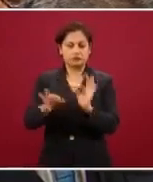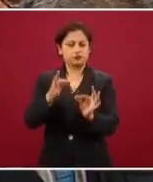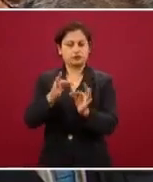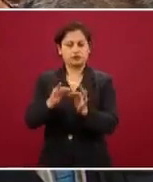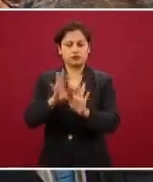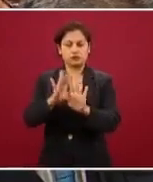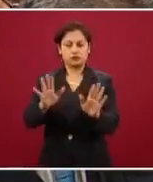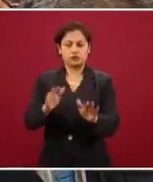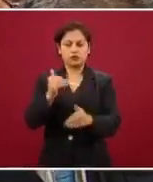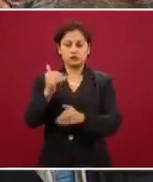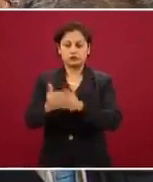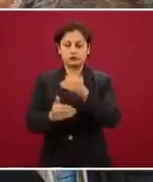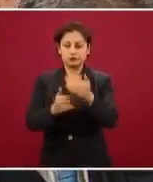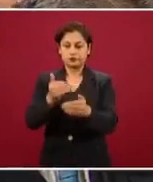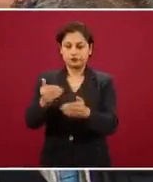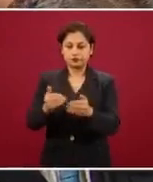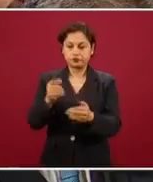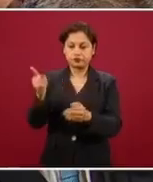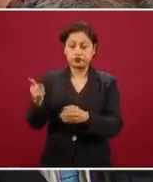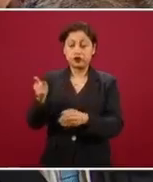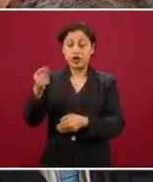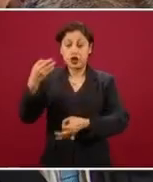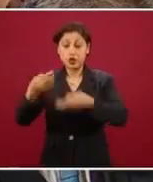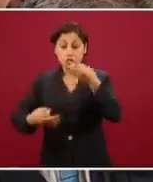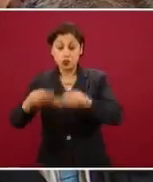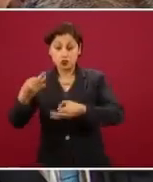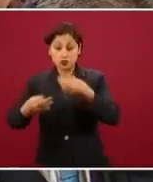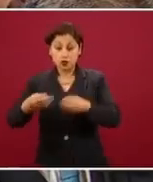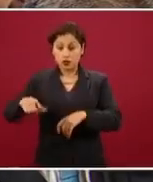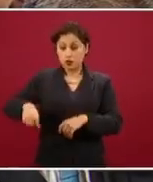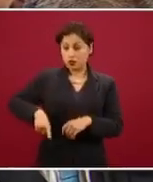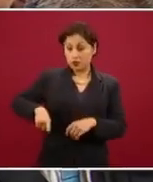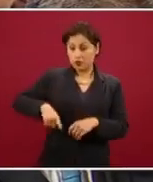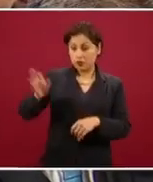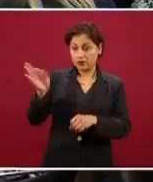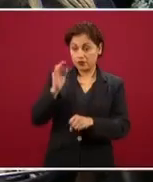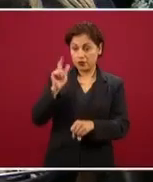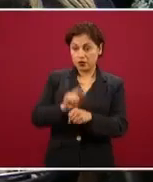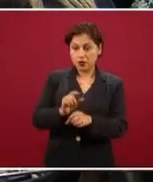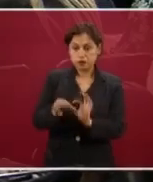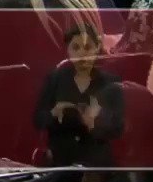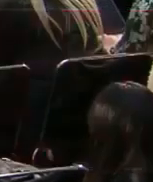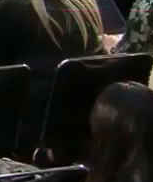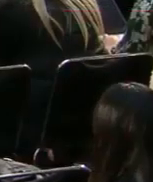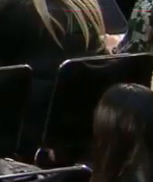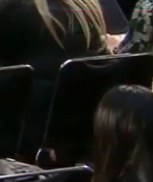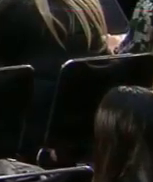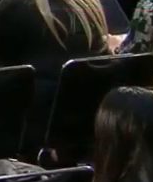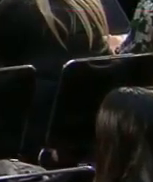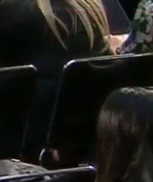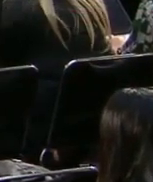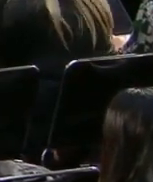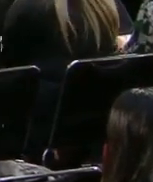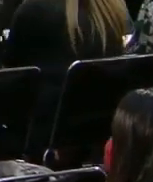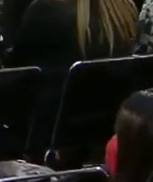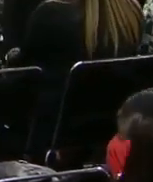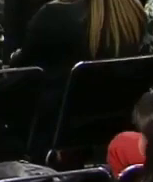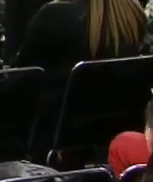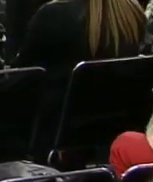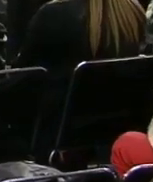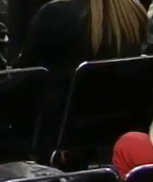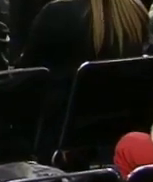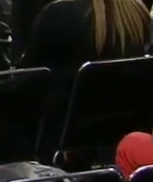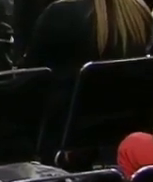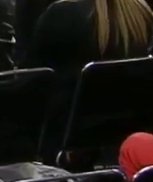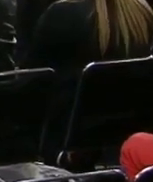del asunto a un juzgado, de todos modos el gobierno federal lo va a ganar, ¿no? Porque están todos los datos y ya se libra esa parte. Ahora sí que nos queda claro